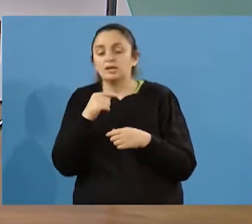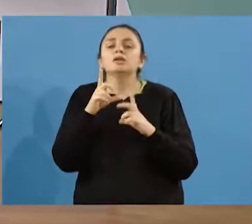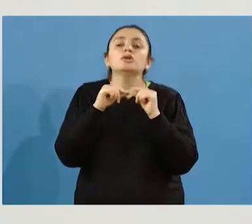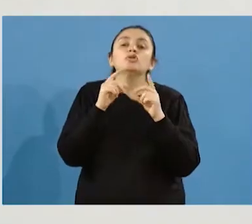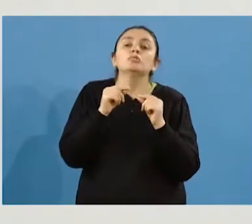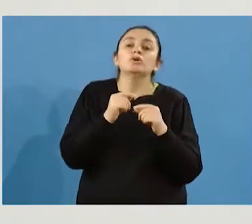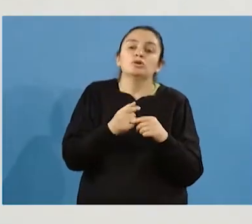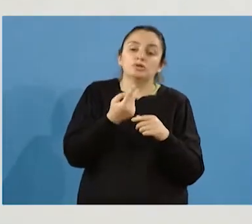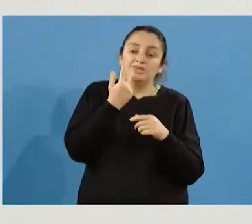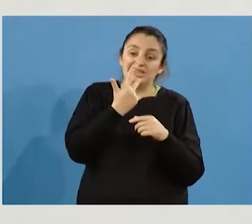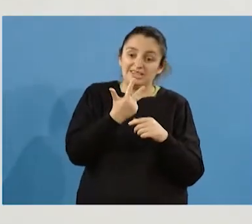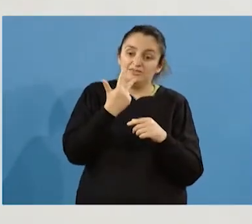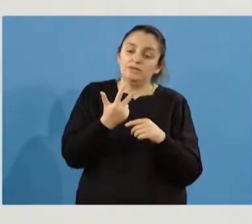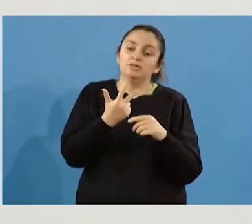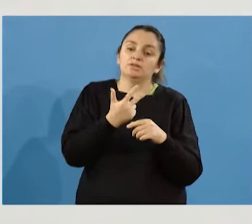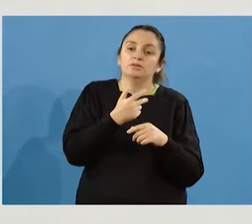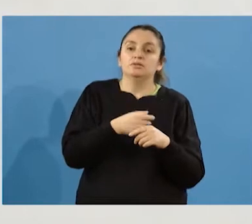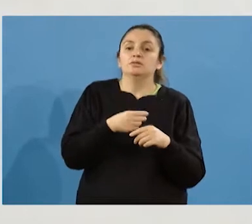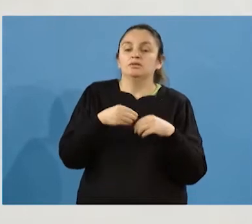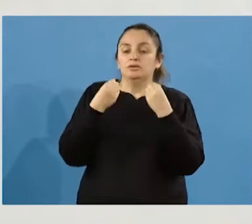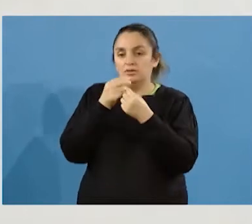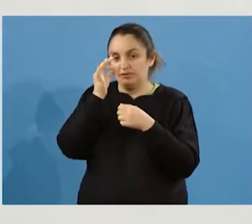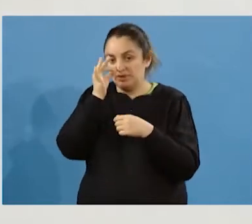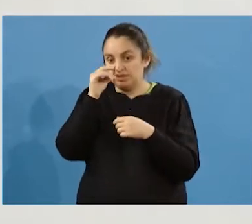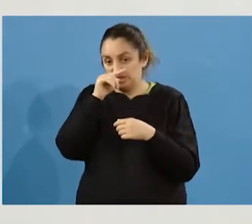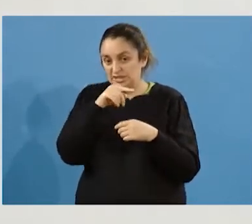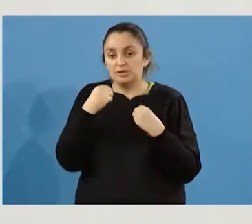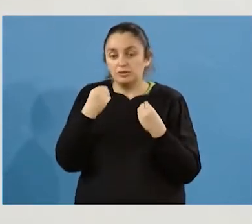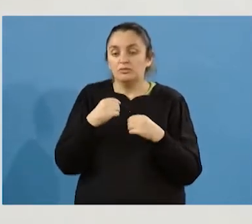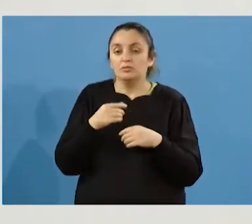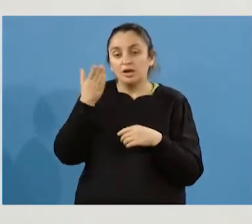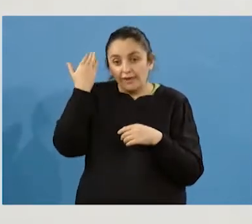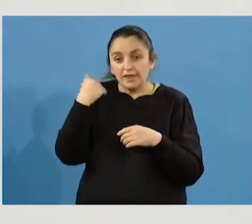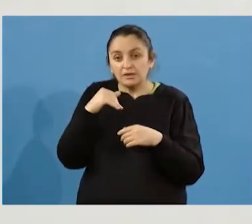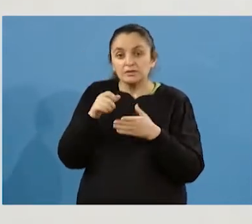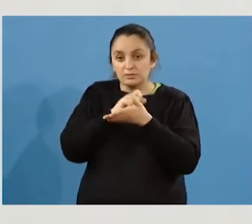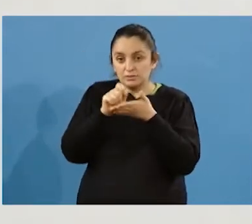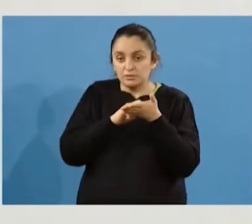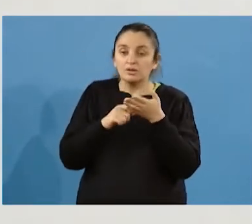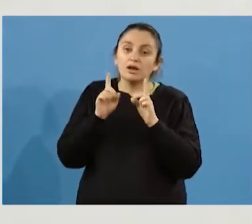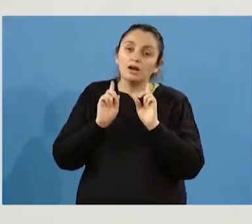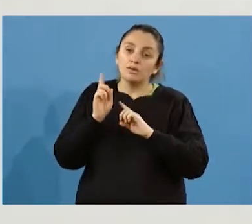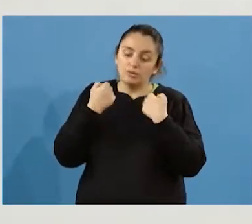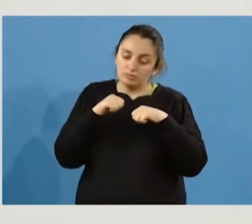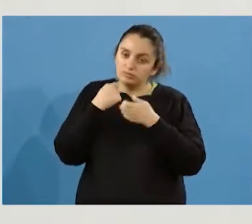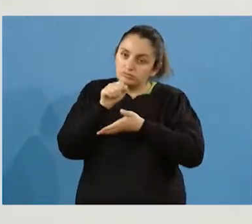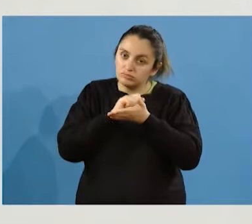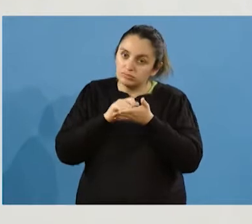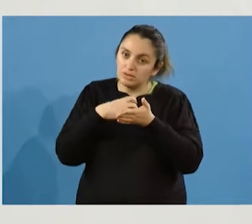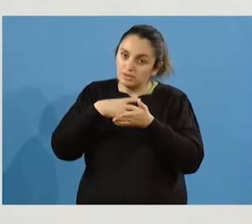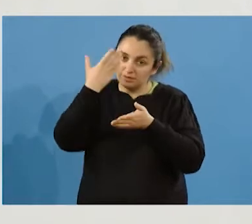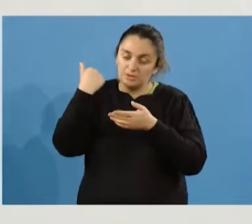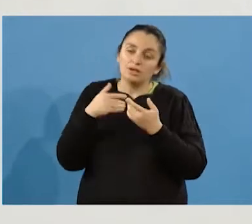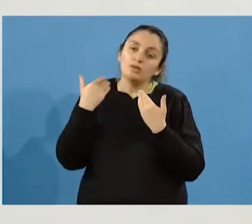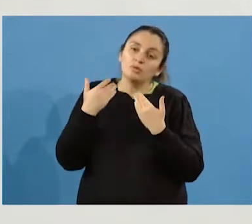repetirlo tres veces en la multiplicación me da 27 bueno estuvimos trabajando algunos ejercicios en la clase pasada entonces